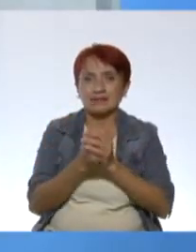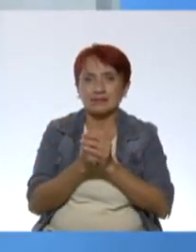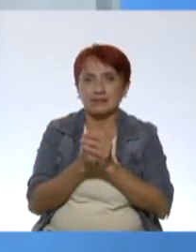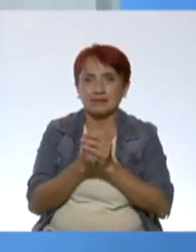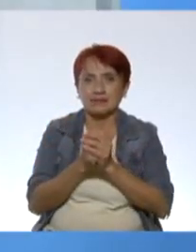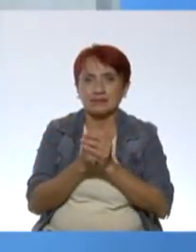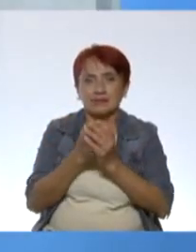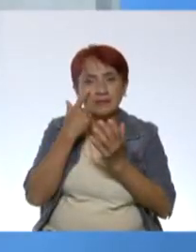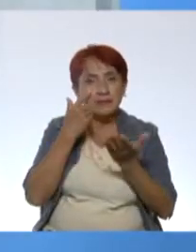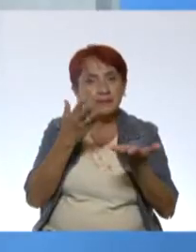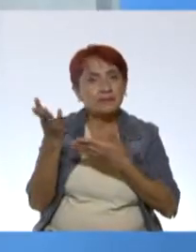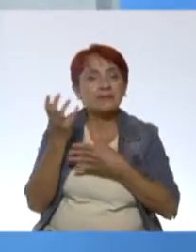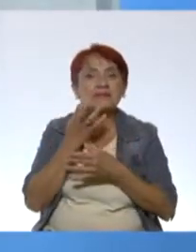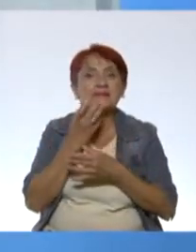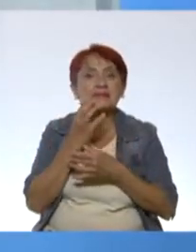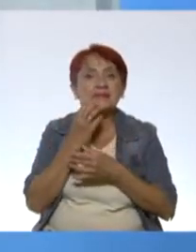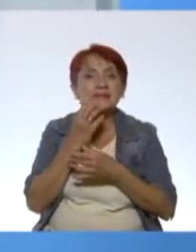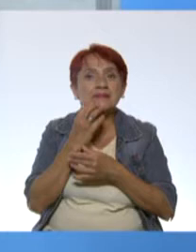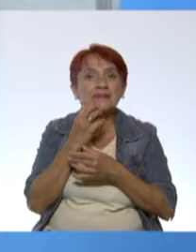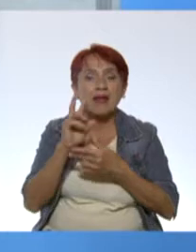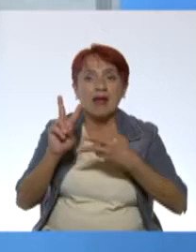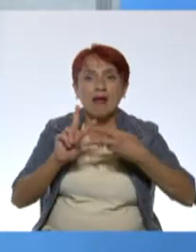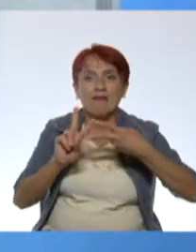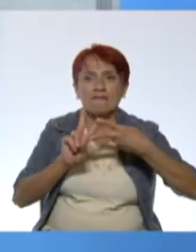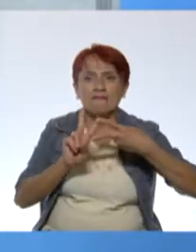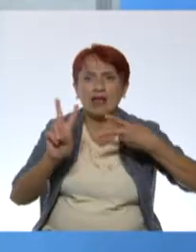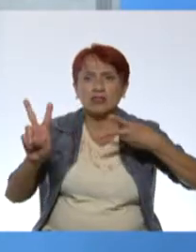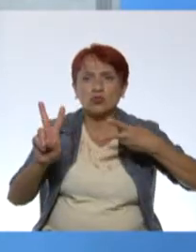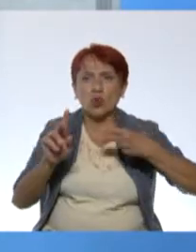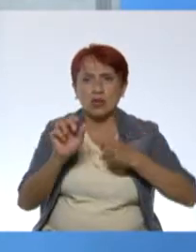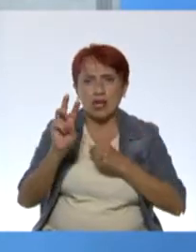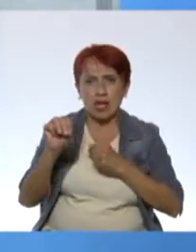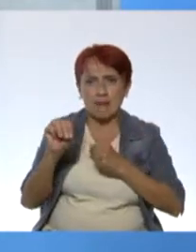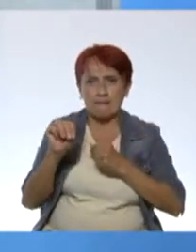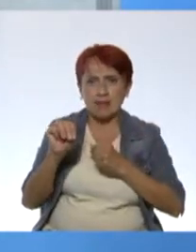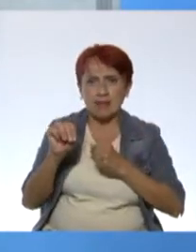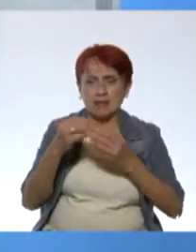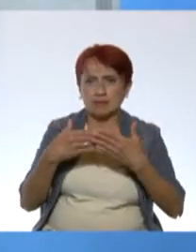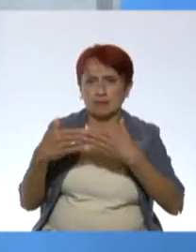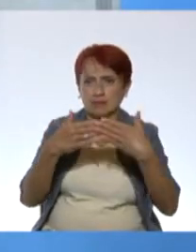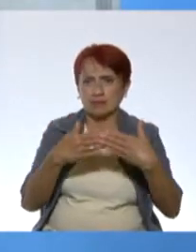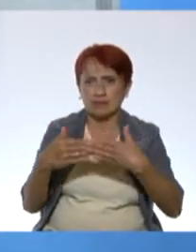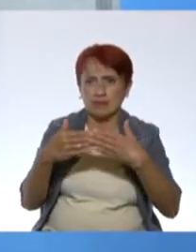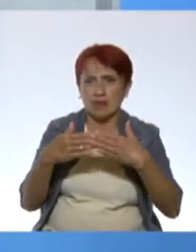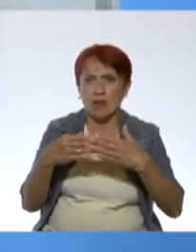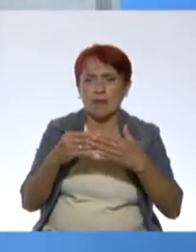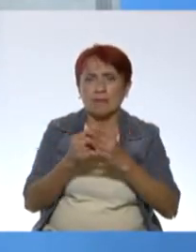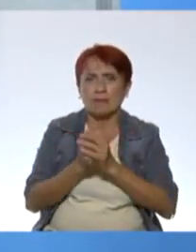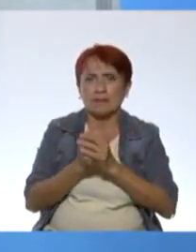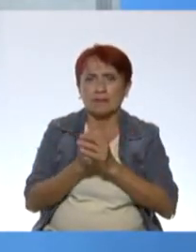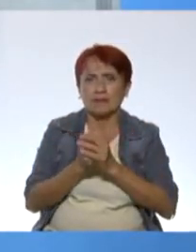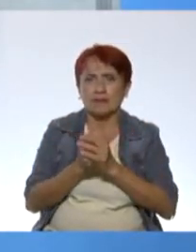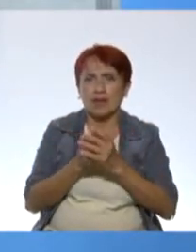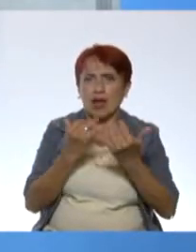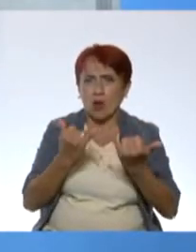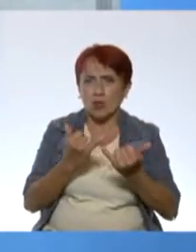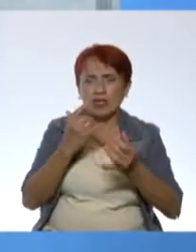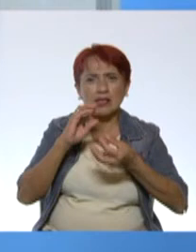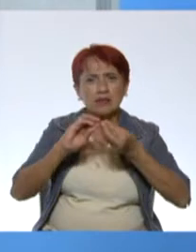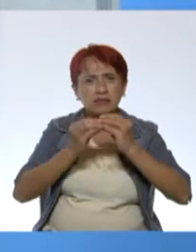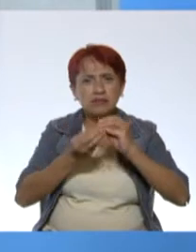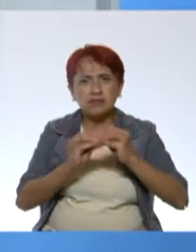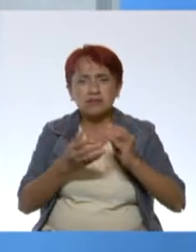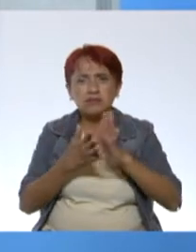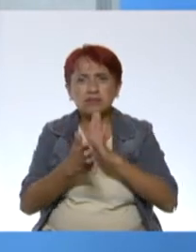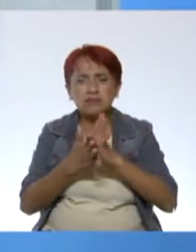Con el siguiente ejemplo vemos que nos dicen con el vector m, menos 1 raíz de 3, determine su vector polar. Ok, lo primero que